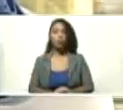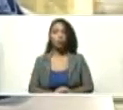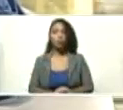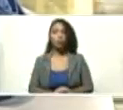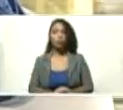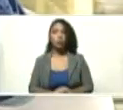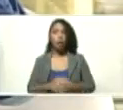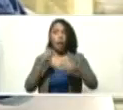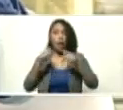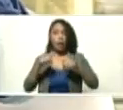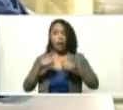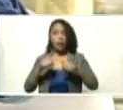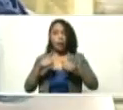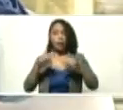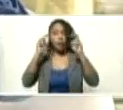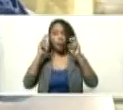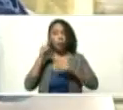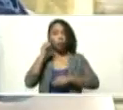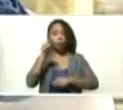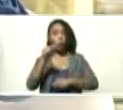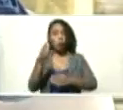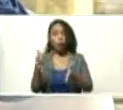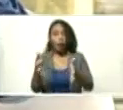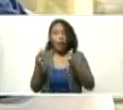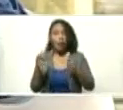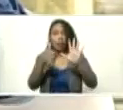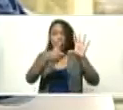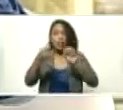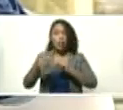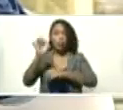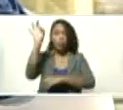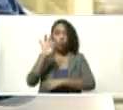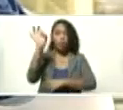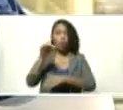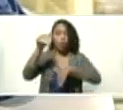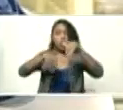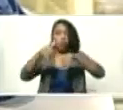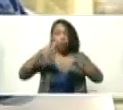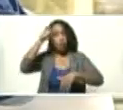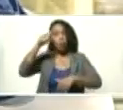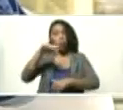en este caso tú, que ganaste con el 60% de los votos del